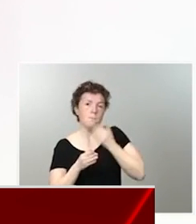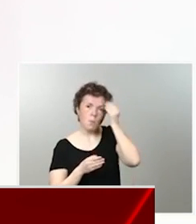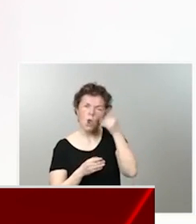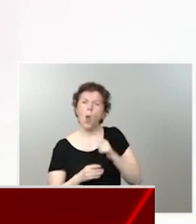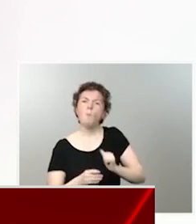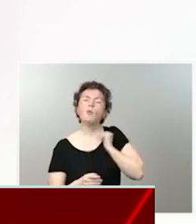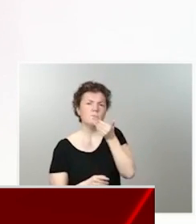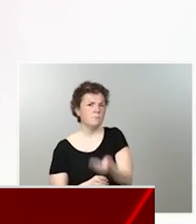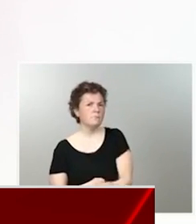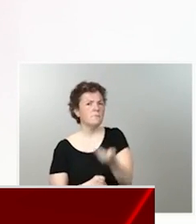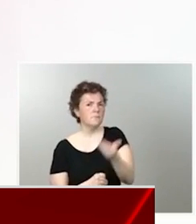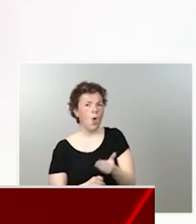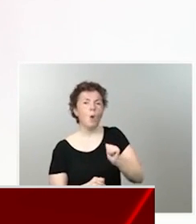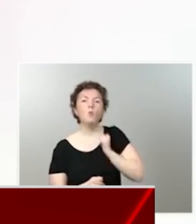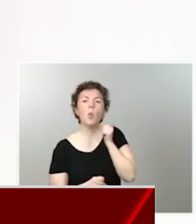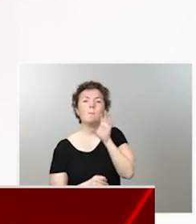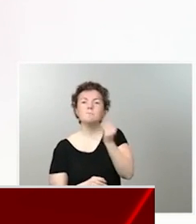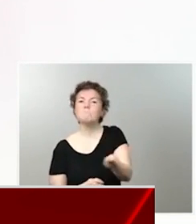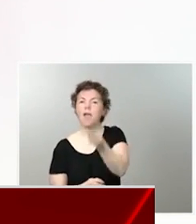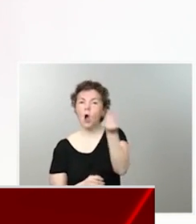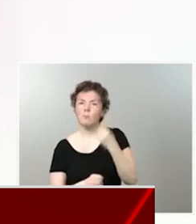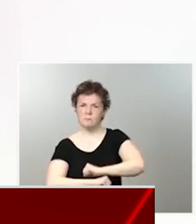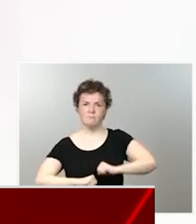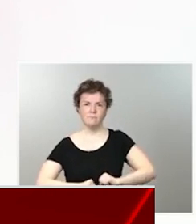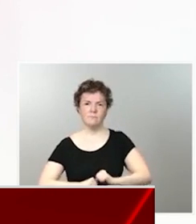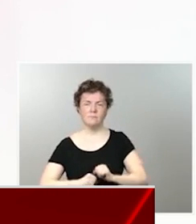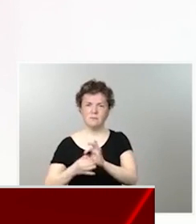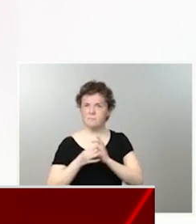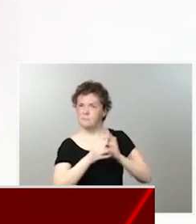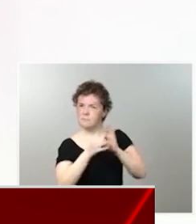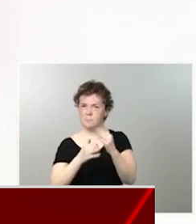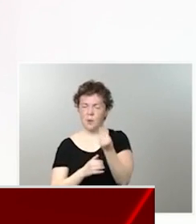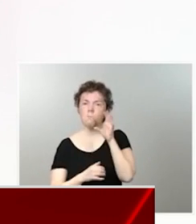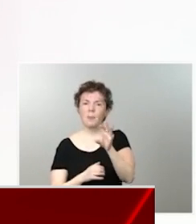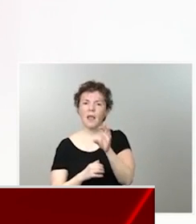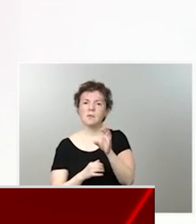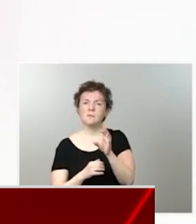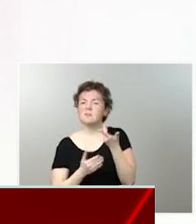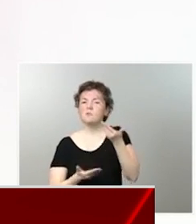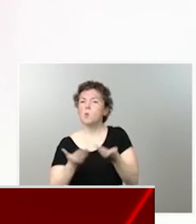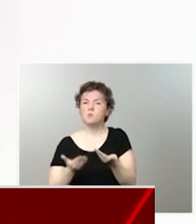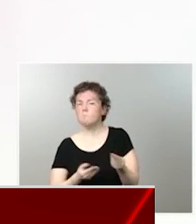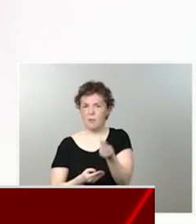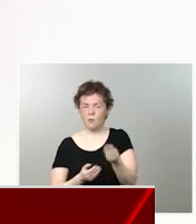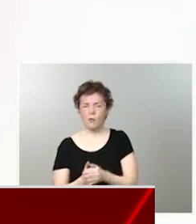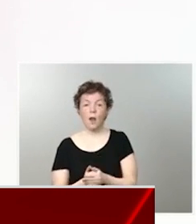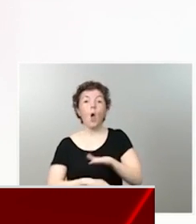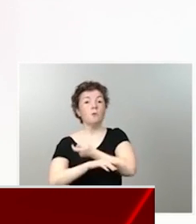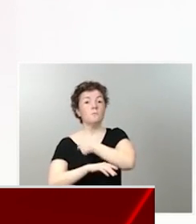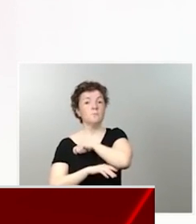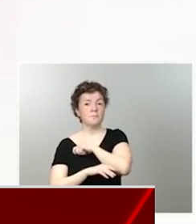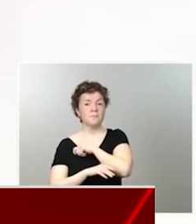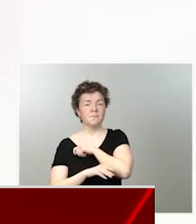llevo ya mucho tiempo diciéndolo en todos los medios en los que tengo voz.